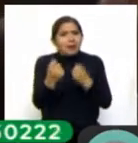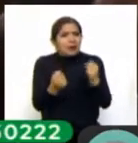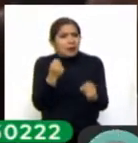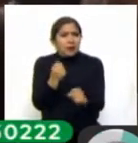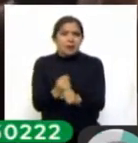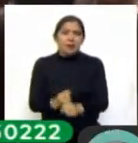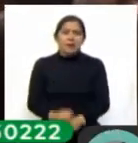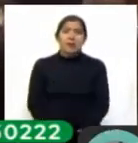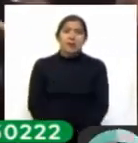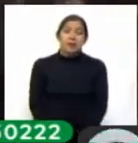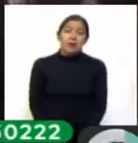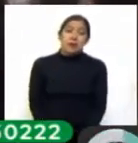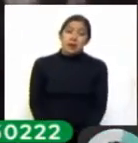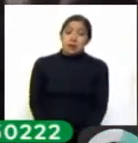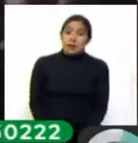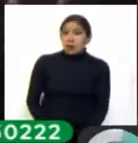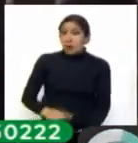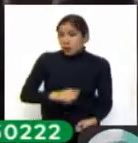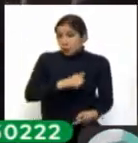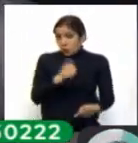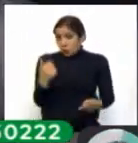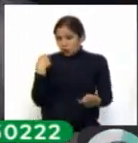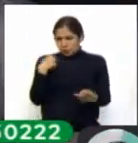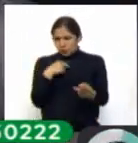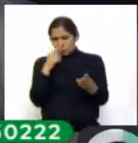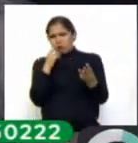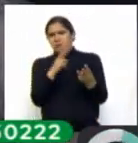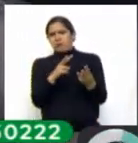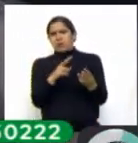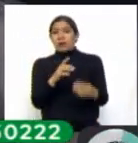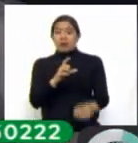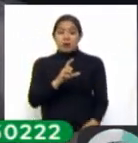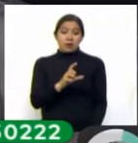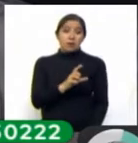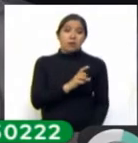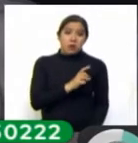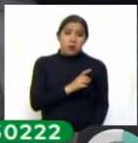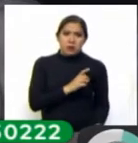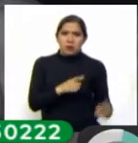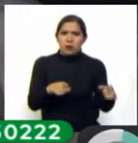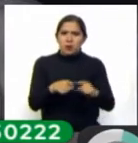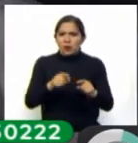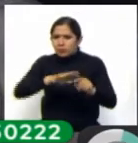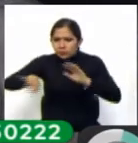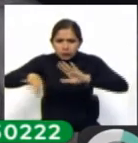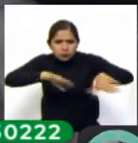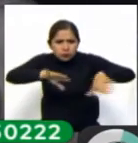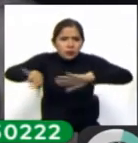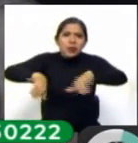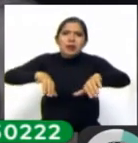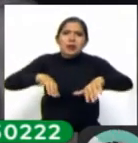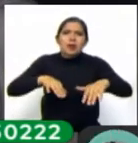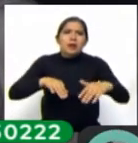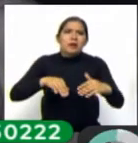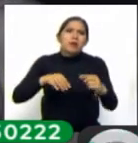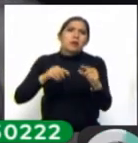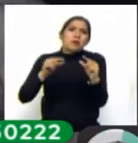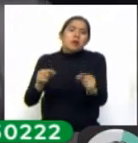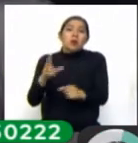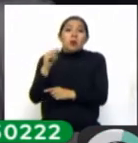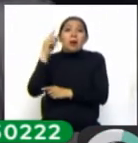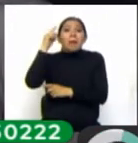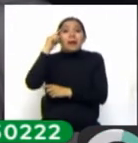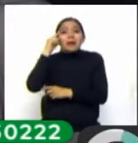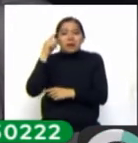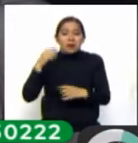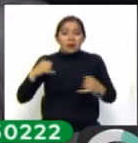años. Lo otro que hemos podido evidenciar es que la policía, a momento de hacer el despeje, no ha medido que los chicos